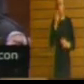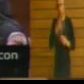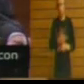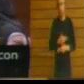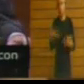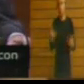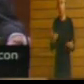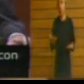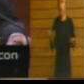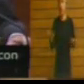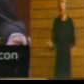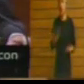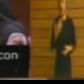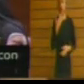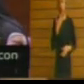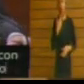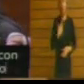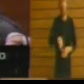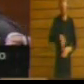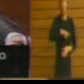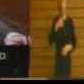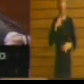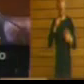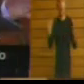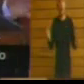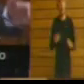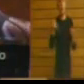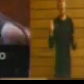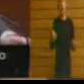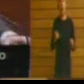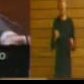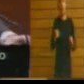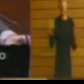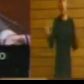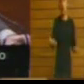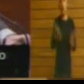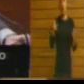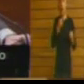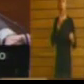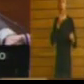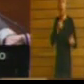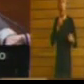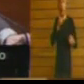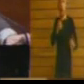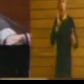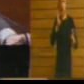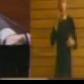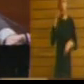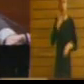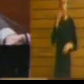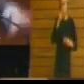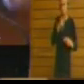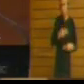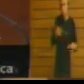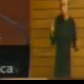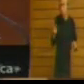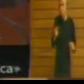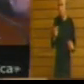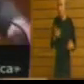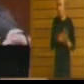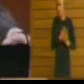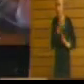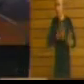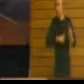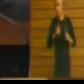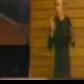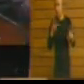tanto, cuando se dice una campaña de publicidad o informativa del tema de la escuela pública, si no tendríamos ningún problema, si al final del